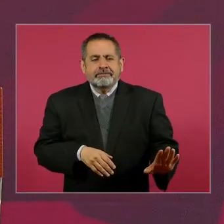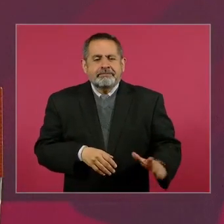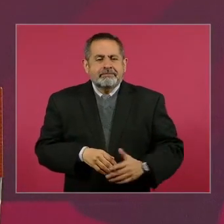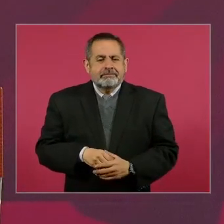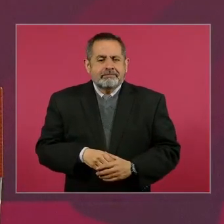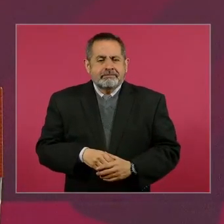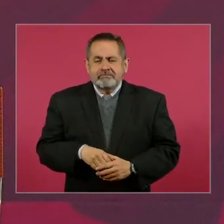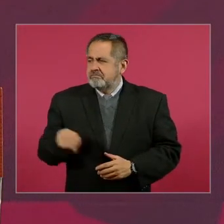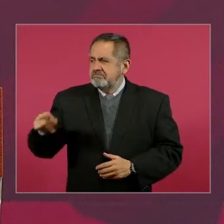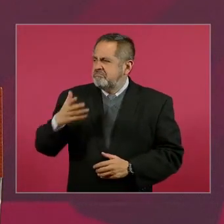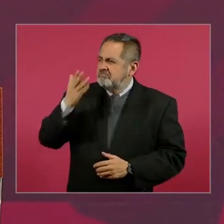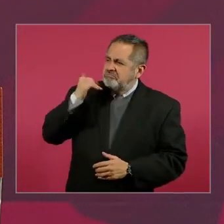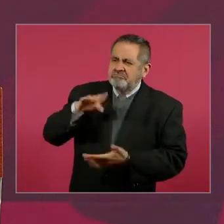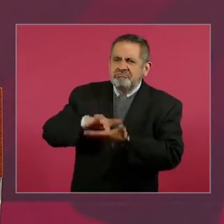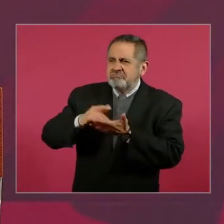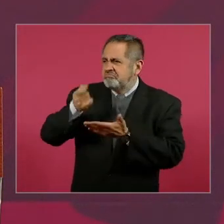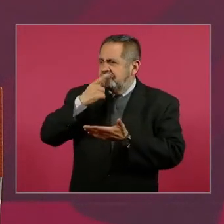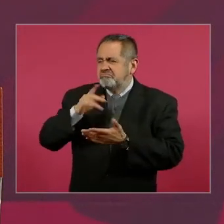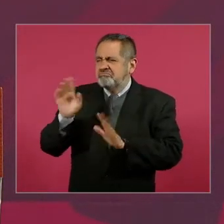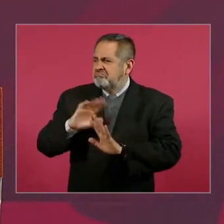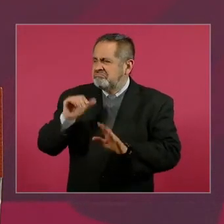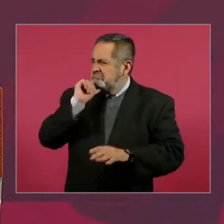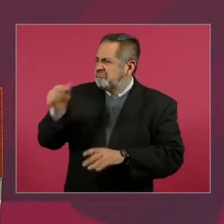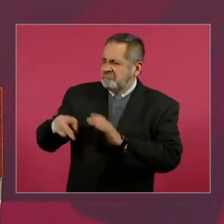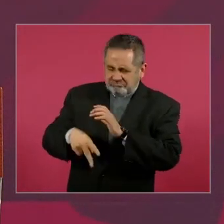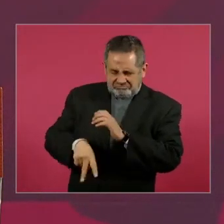van a haber medicinas y que va a estar vacía.